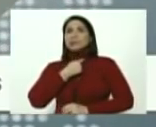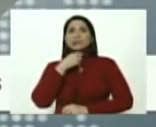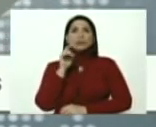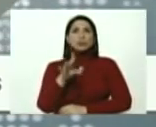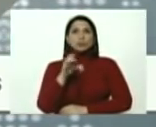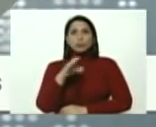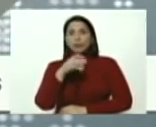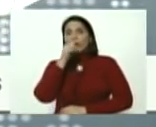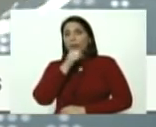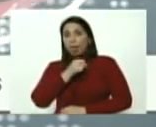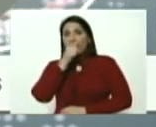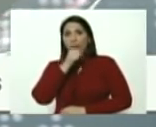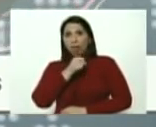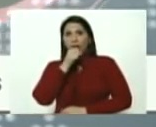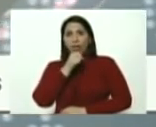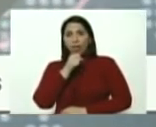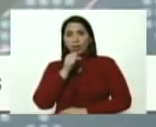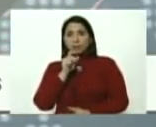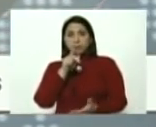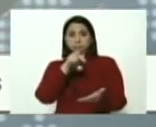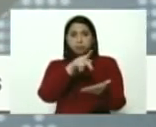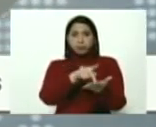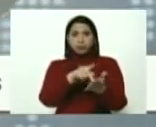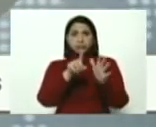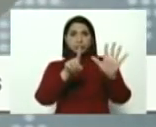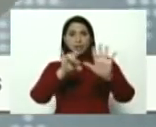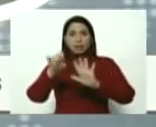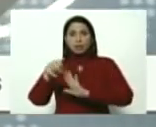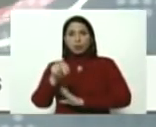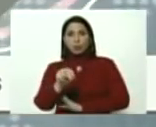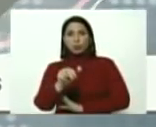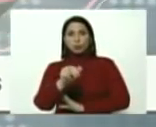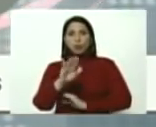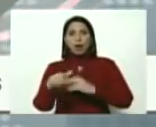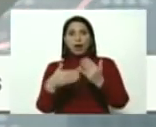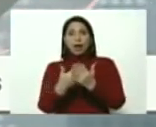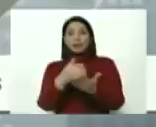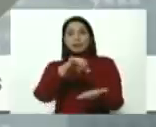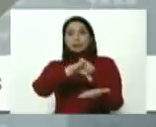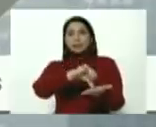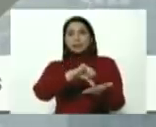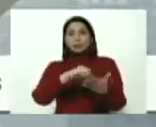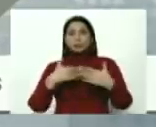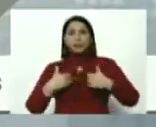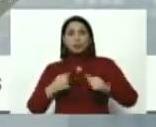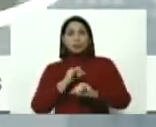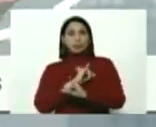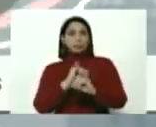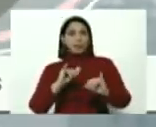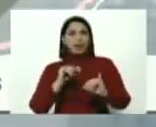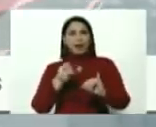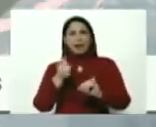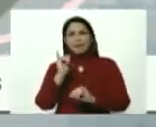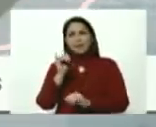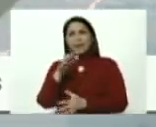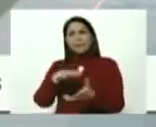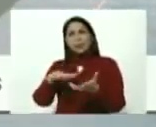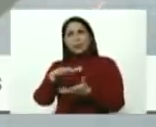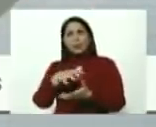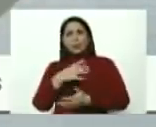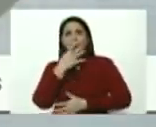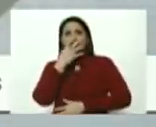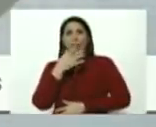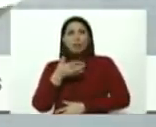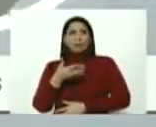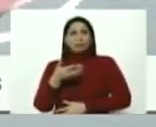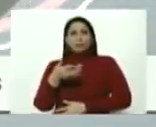tos productiva. Acudió el 6 de junio a un centro de salud donde ya presentaba dificultad respiratoria, y eso es un hecho